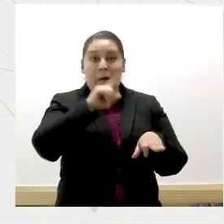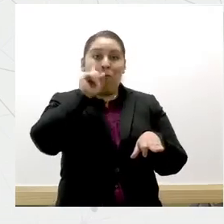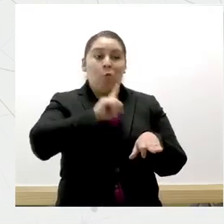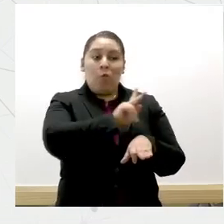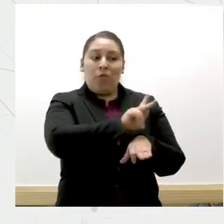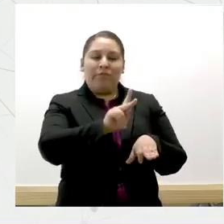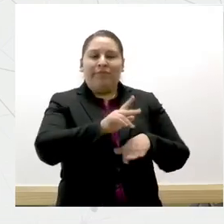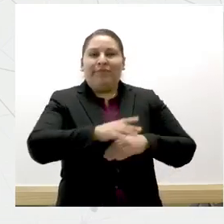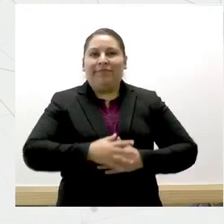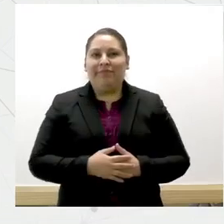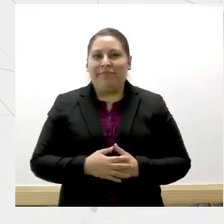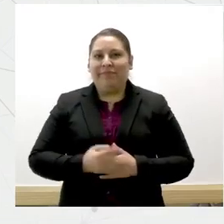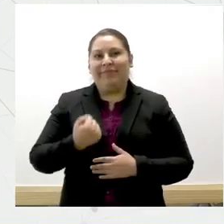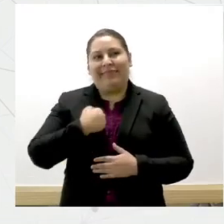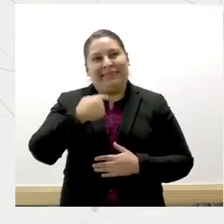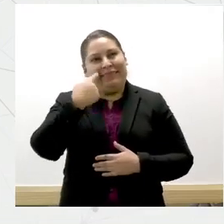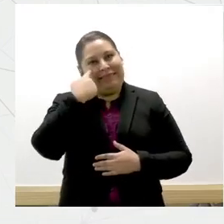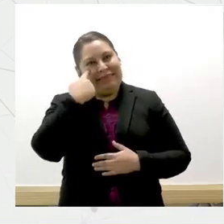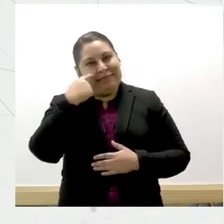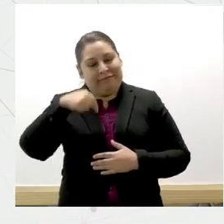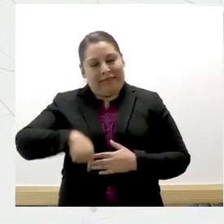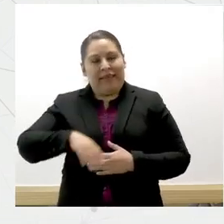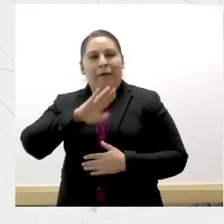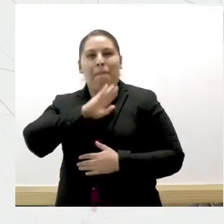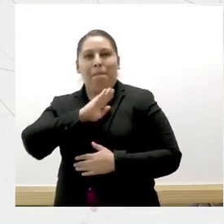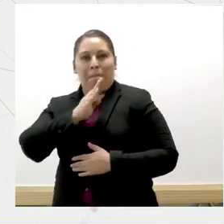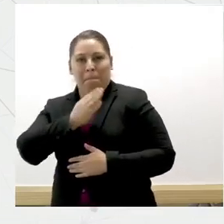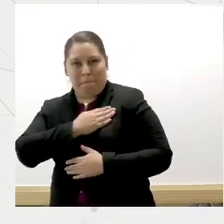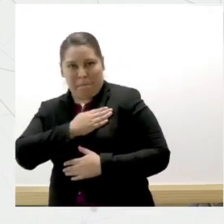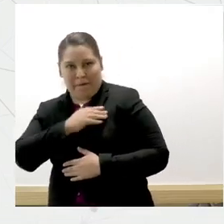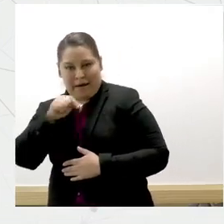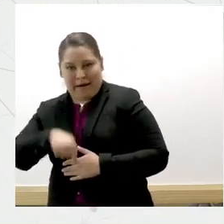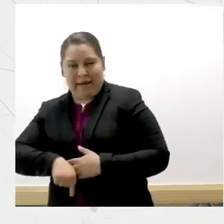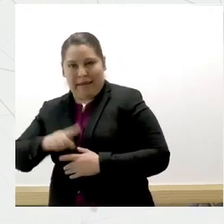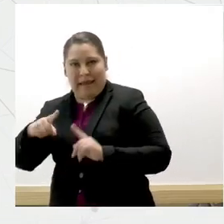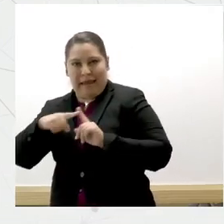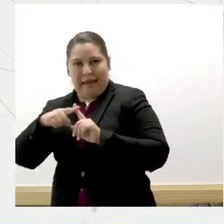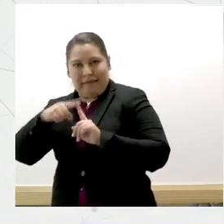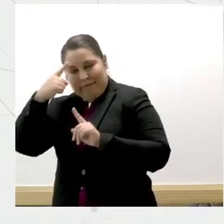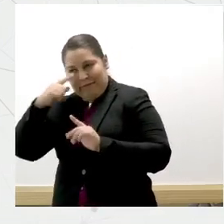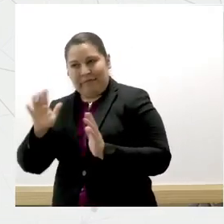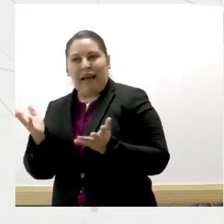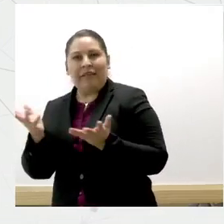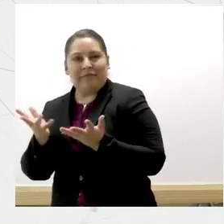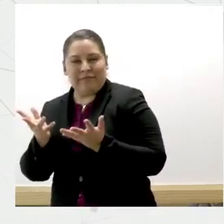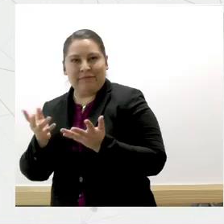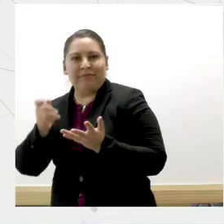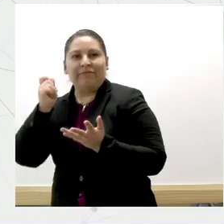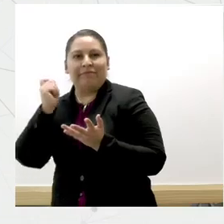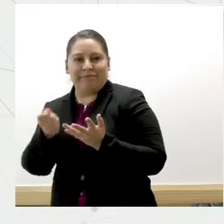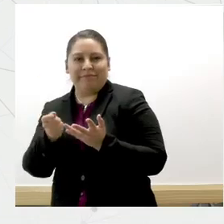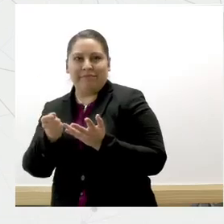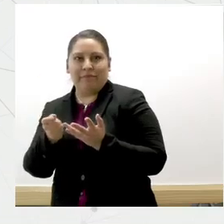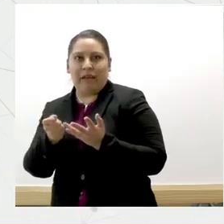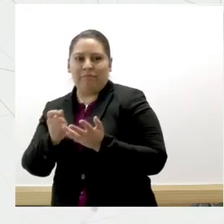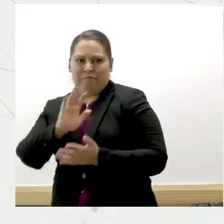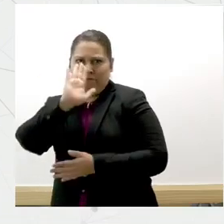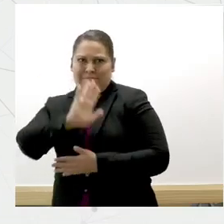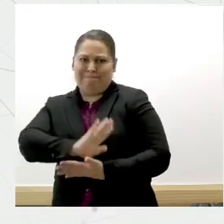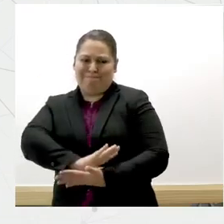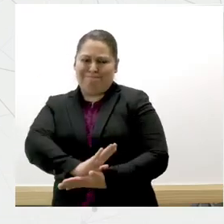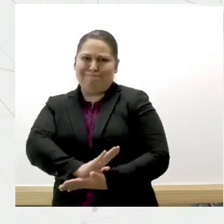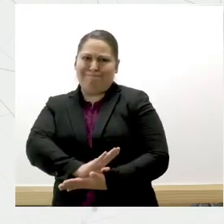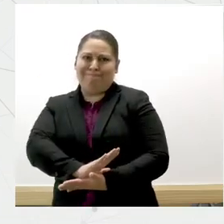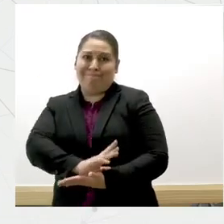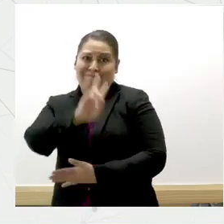medidas de discriminación positiva, en España les llamamos, me gusta más el nombre de acción positiva porque discriminación, porque al final son discriminación positiva.